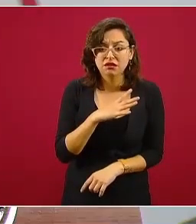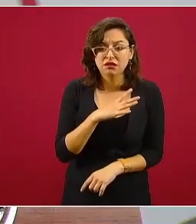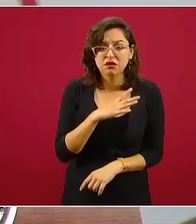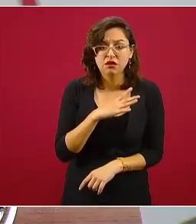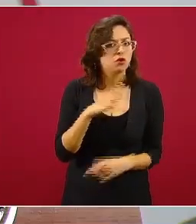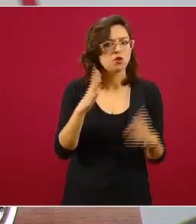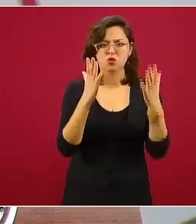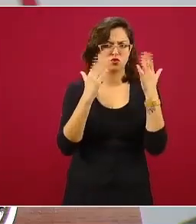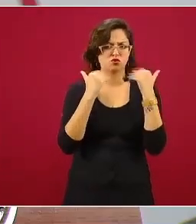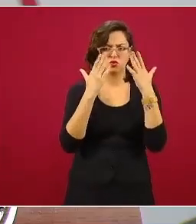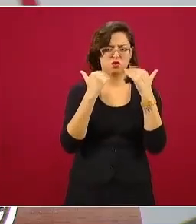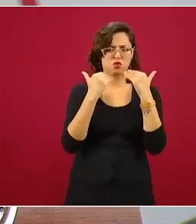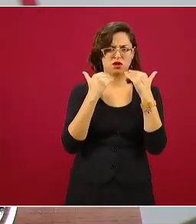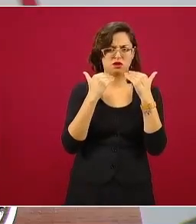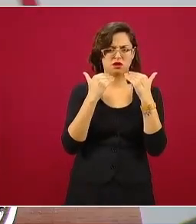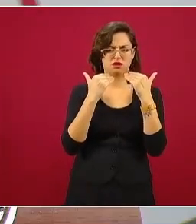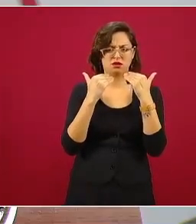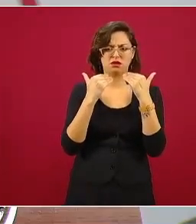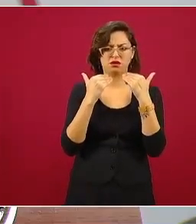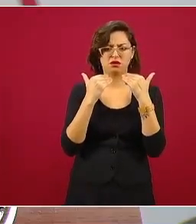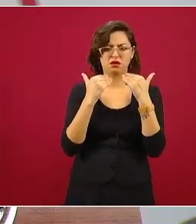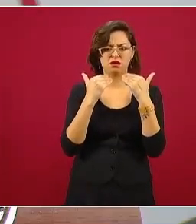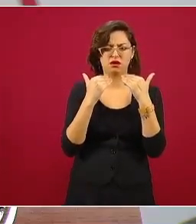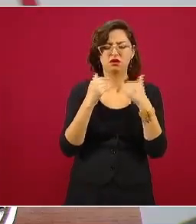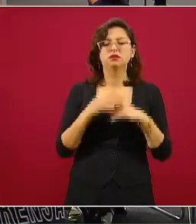o no?